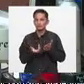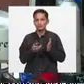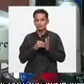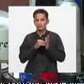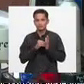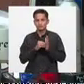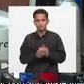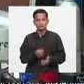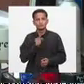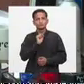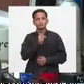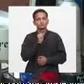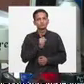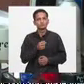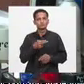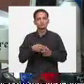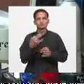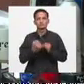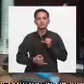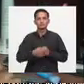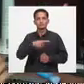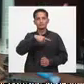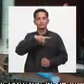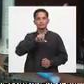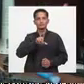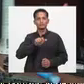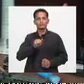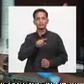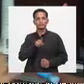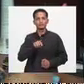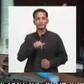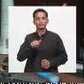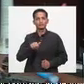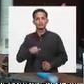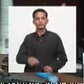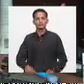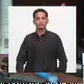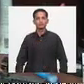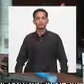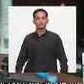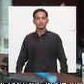transparente.con para cne noticias Elizabeth